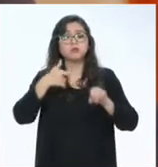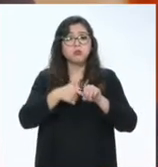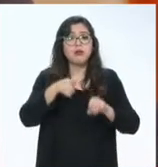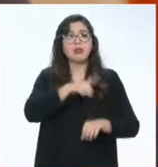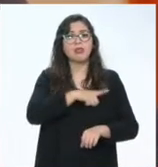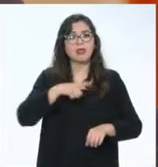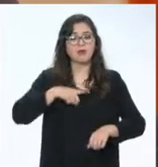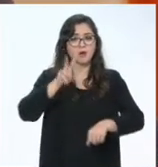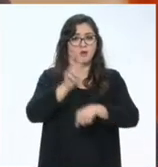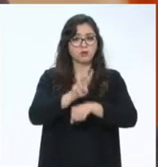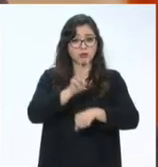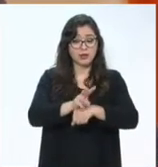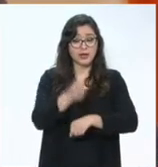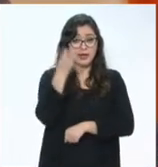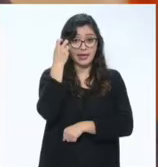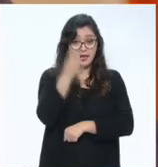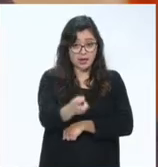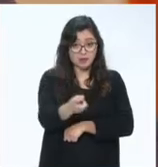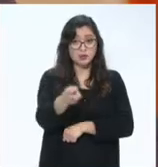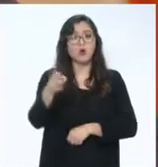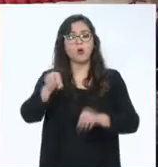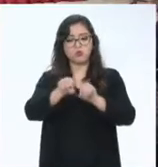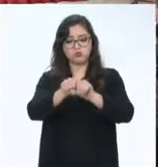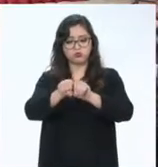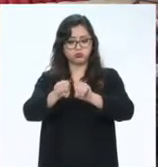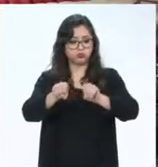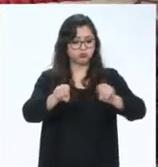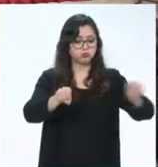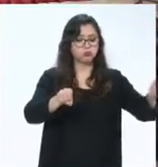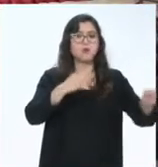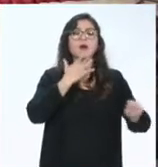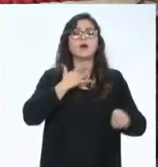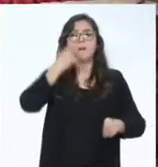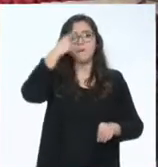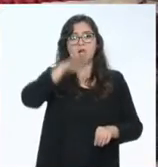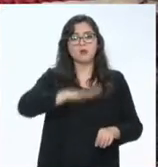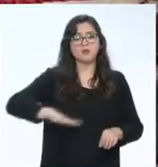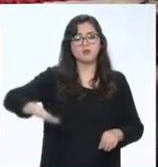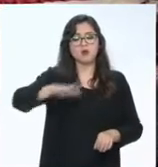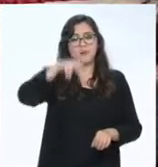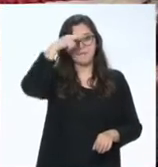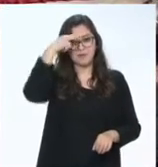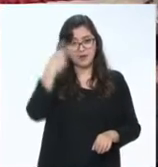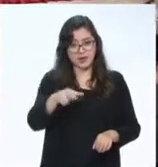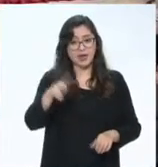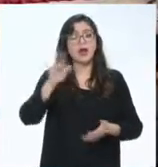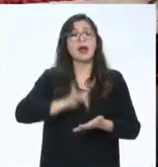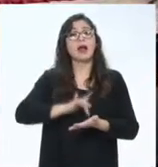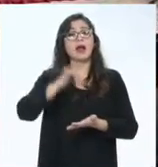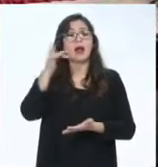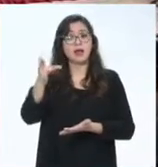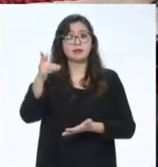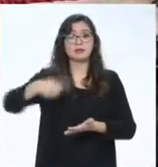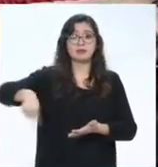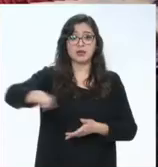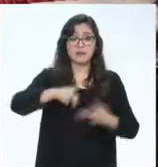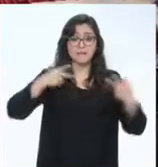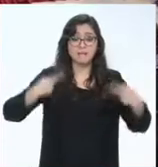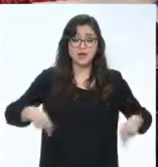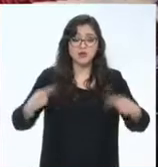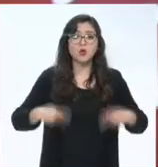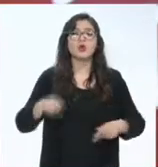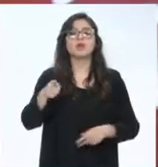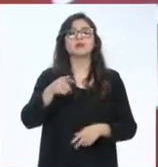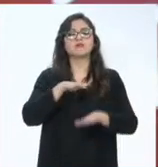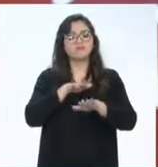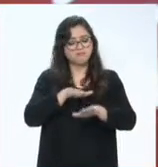6 principales líneas que transportan combustible aquí en el territorio mexicano. Además, agradeció a quienes están resistiendo en las filas para obtener